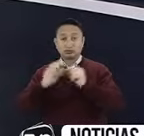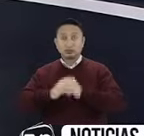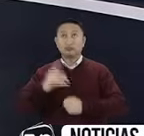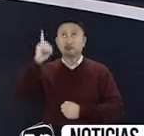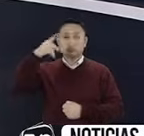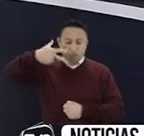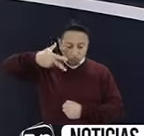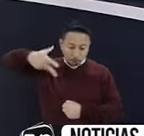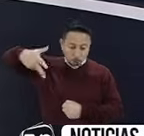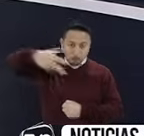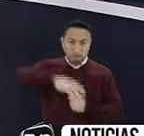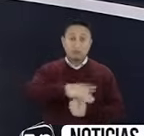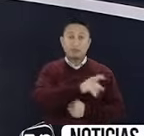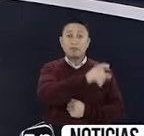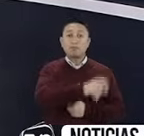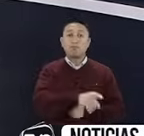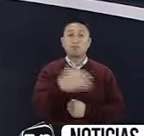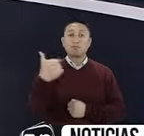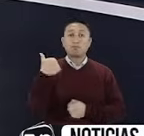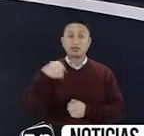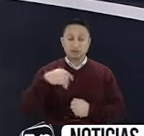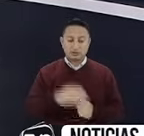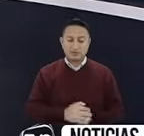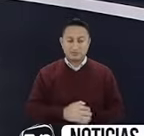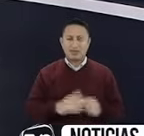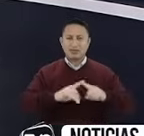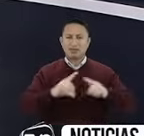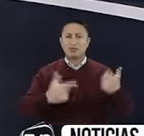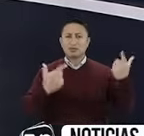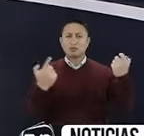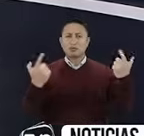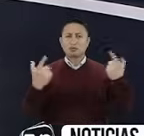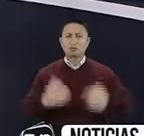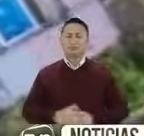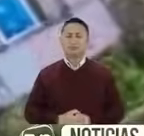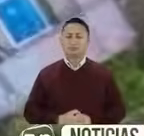de los sospechosos había varias armas de fuego.